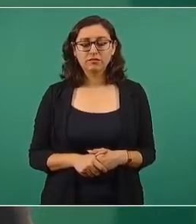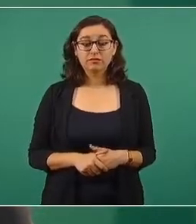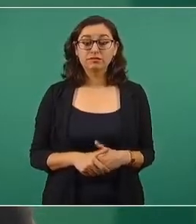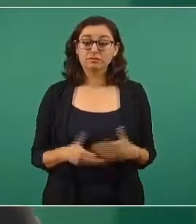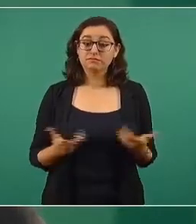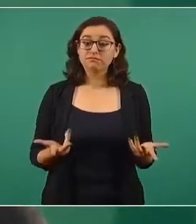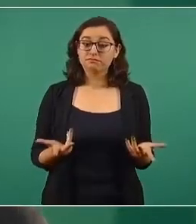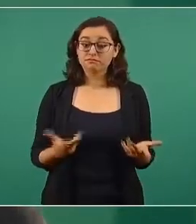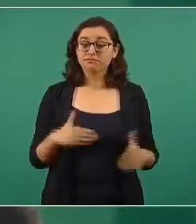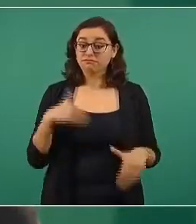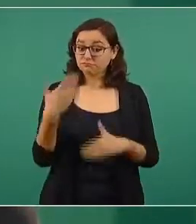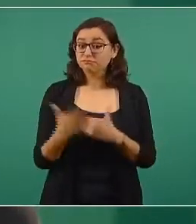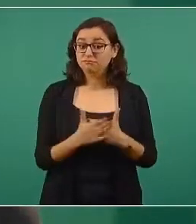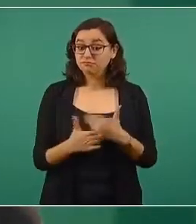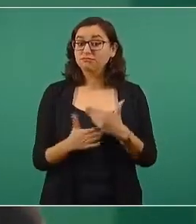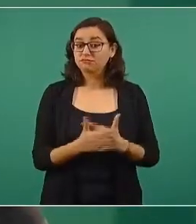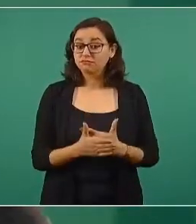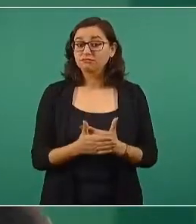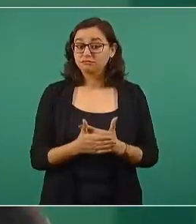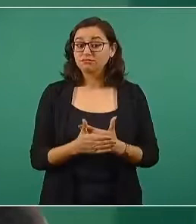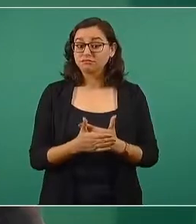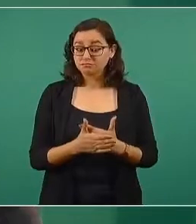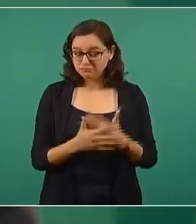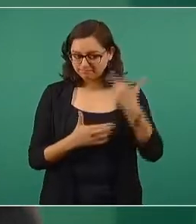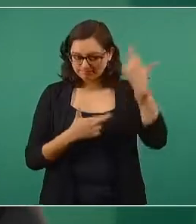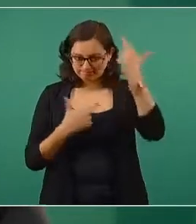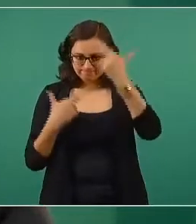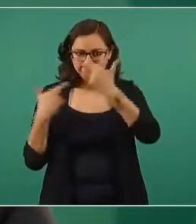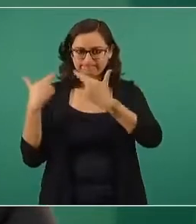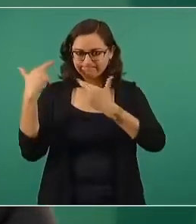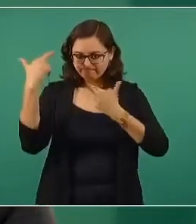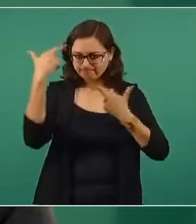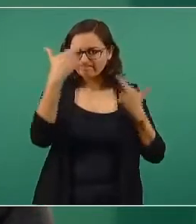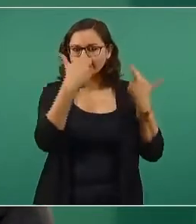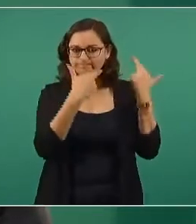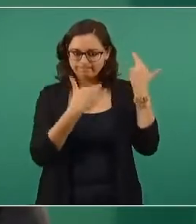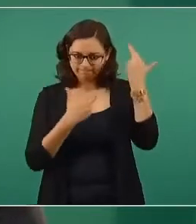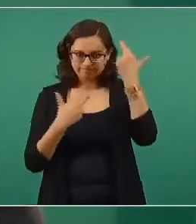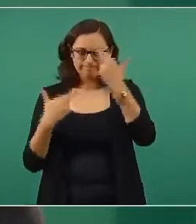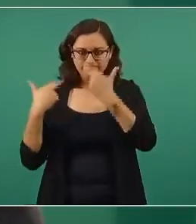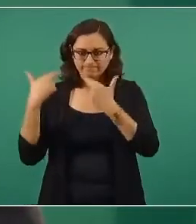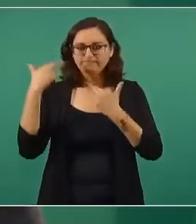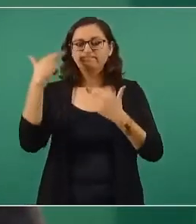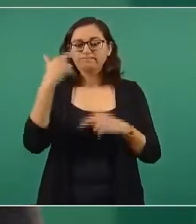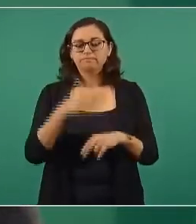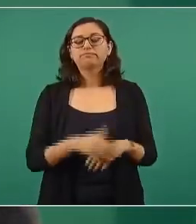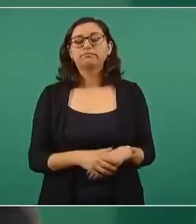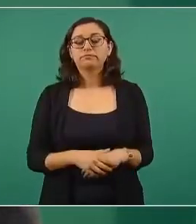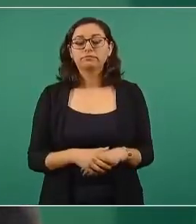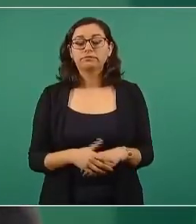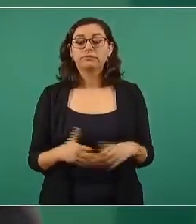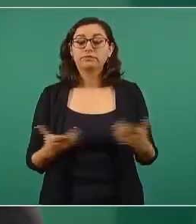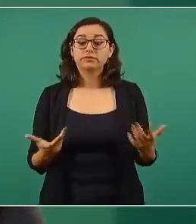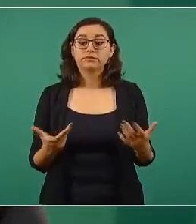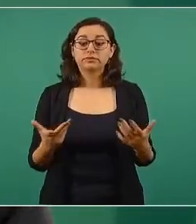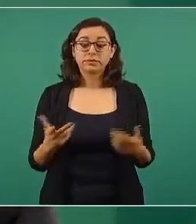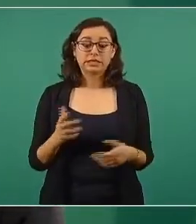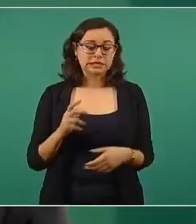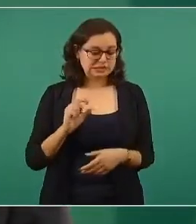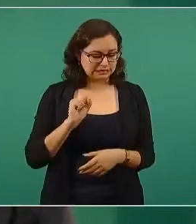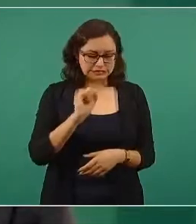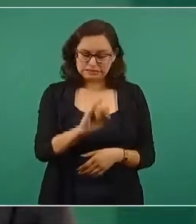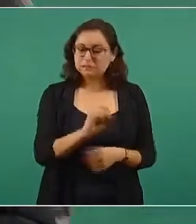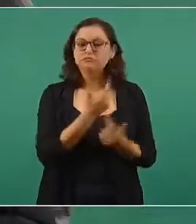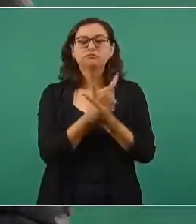Entonces vamos a revisar las cosas, siempre garantizándoles su